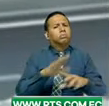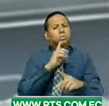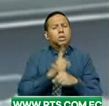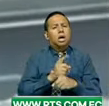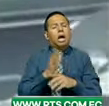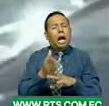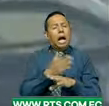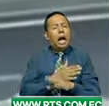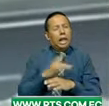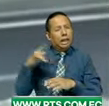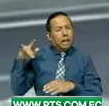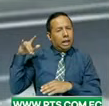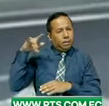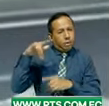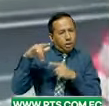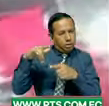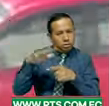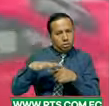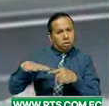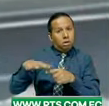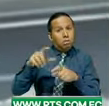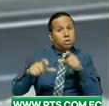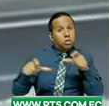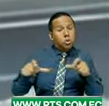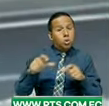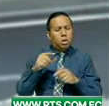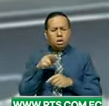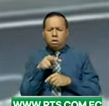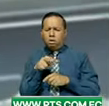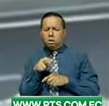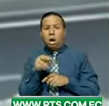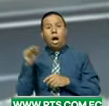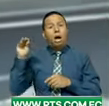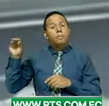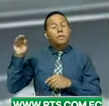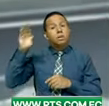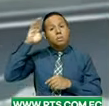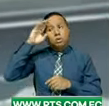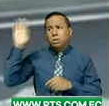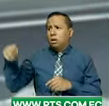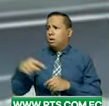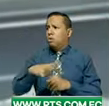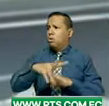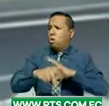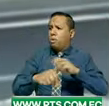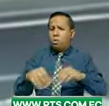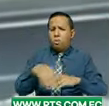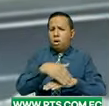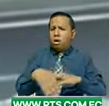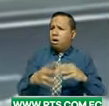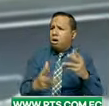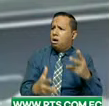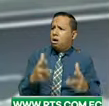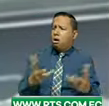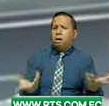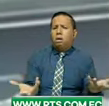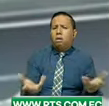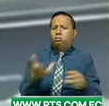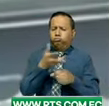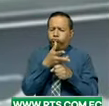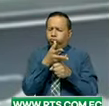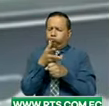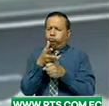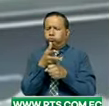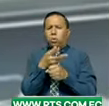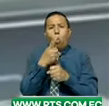aeropuerto, unos buenos vecinos alertaron a la policía del robo de autopartes de un vehículo, pero también lograron captar el hecho delictivo en video. Un